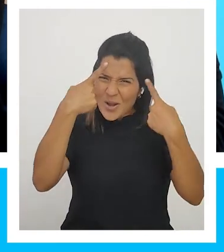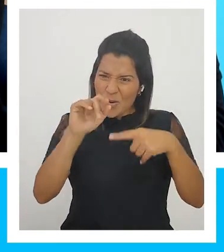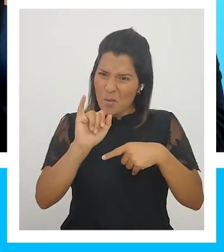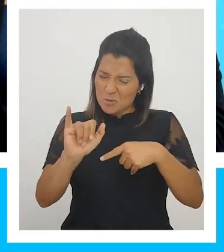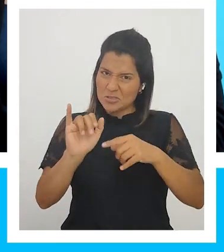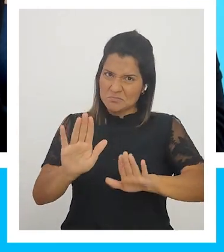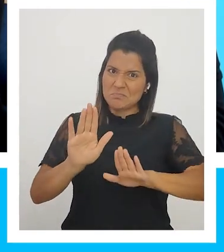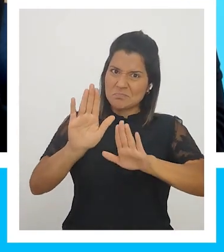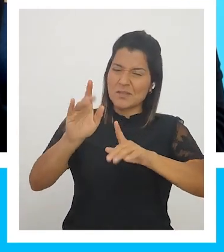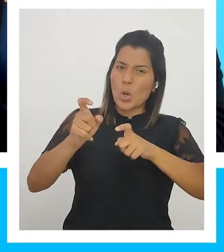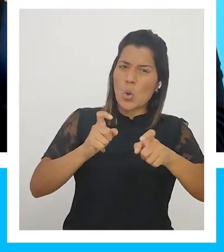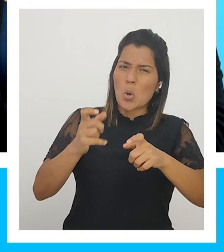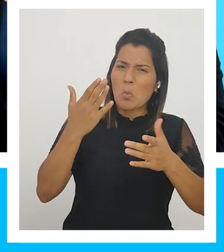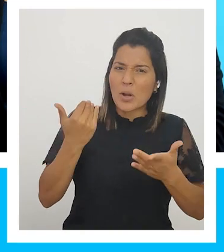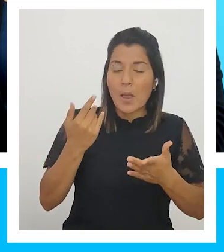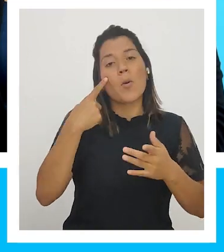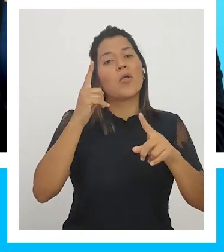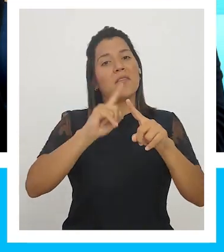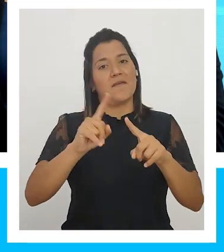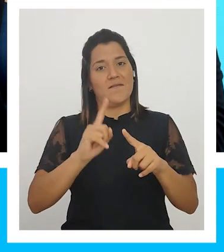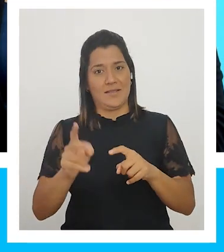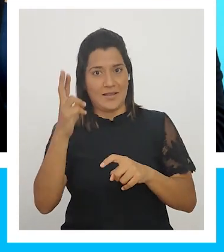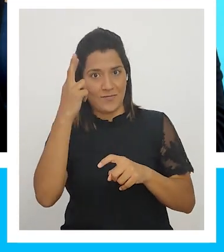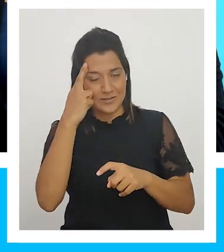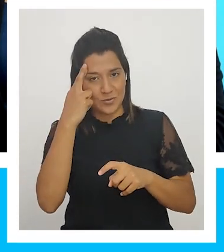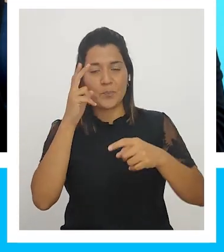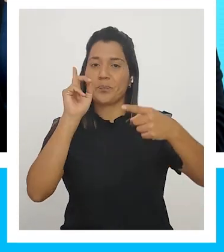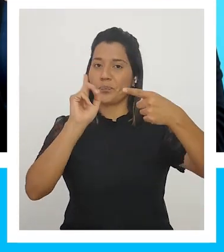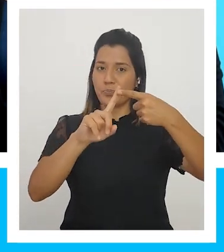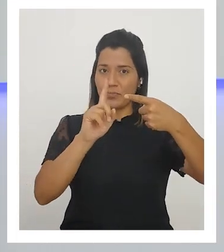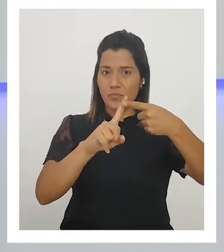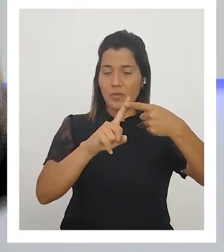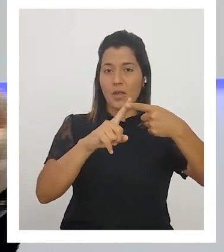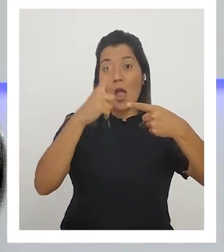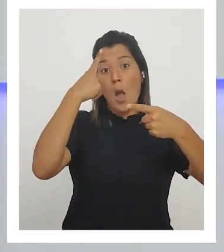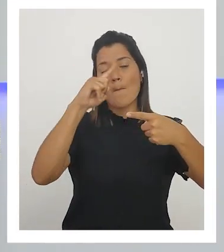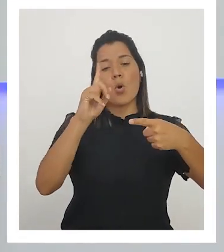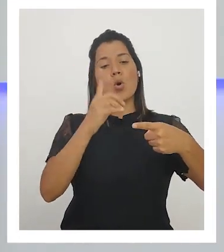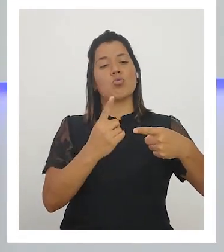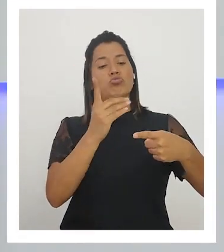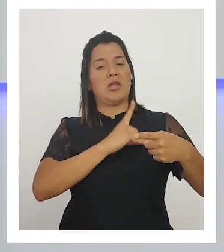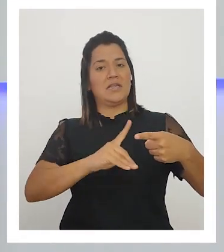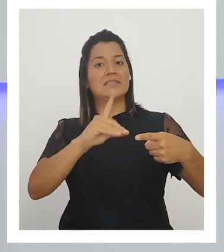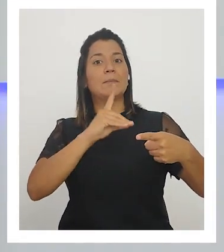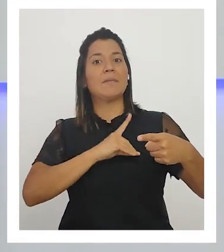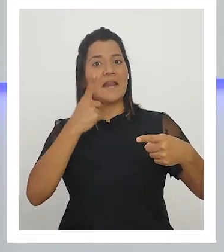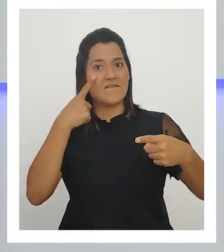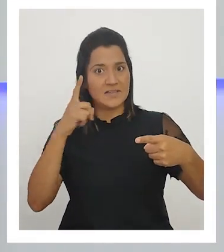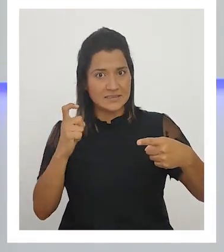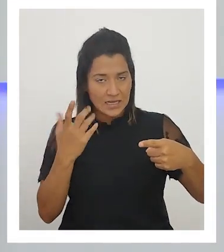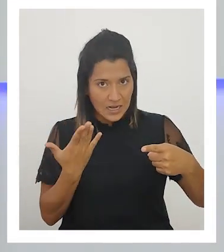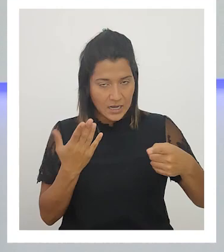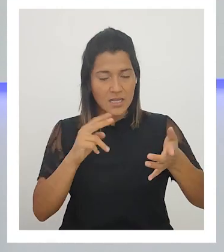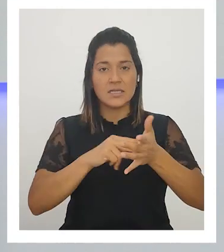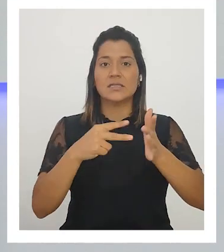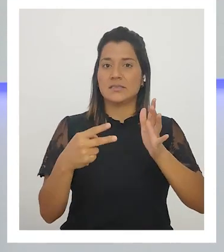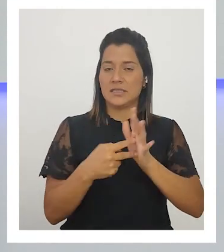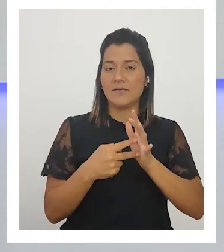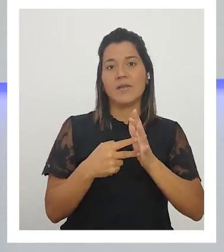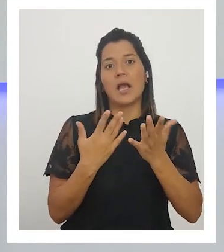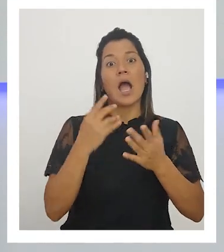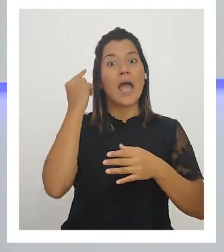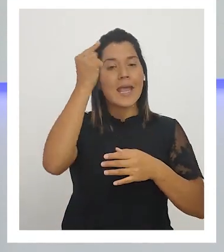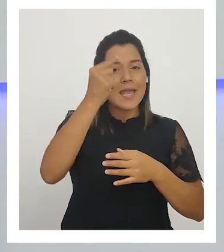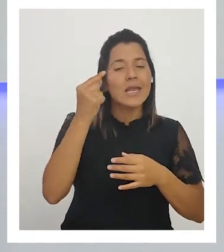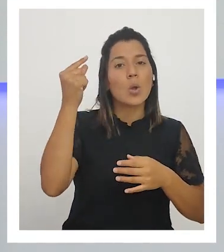inflación? Por varias razones. Por una disciplina fiscal, o sea, porque el